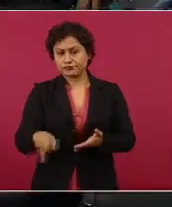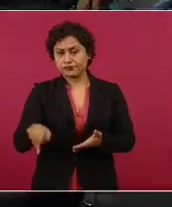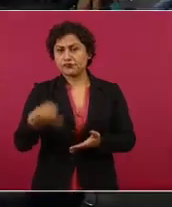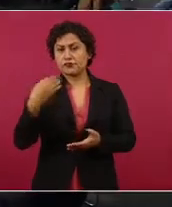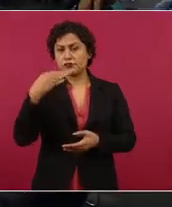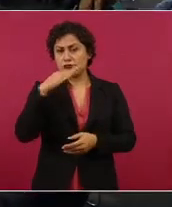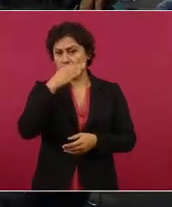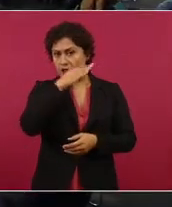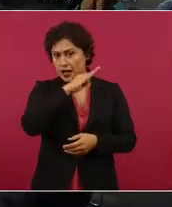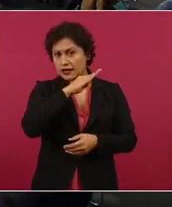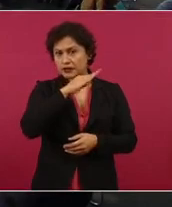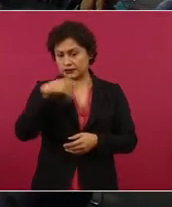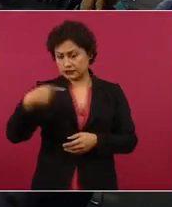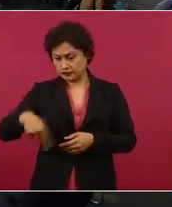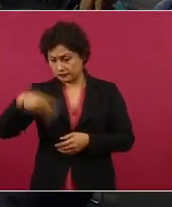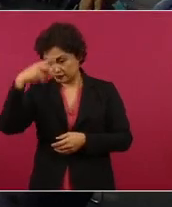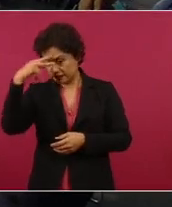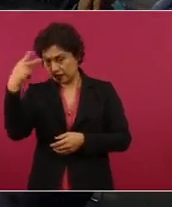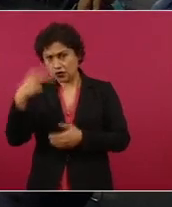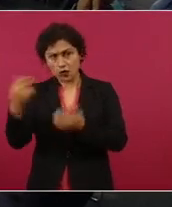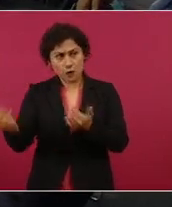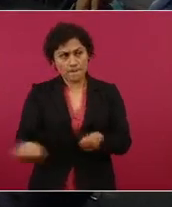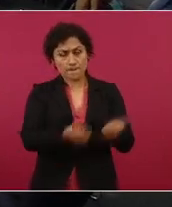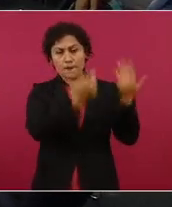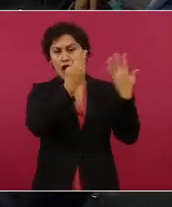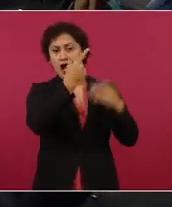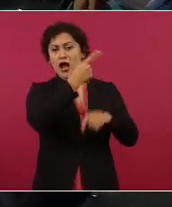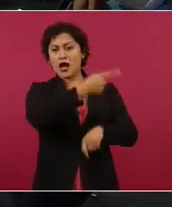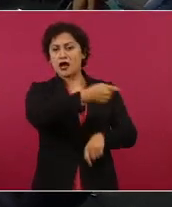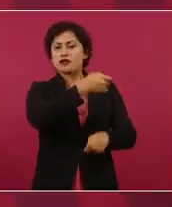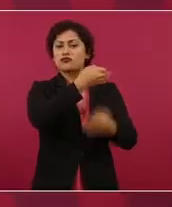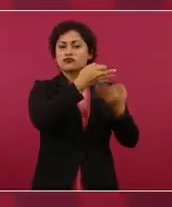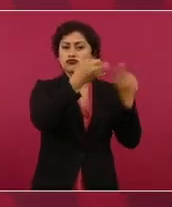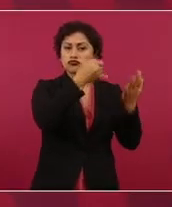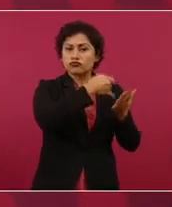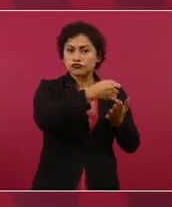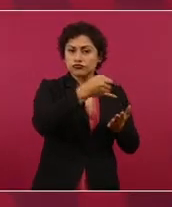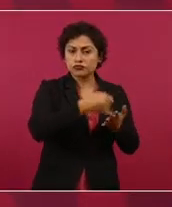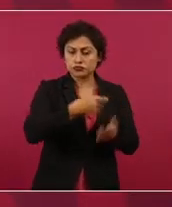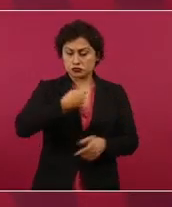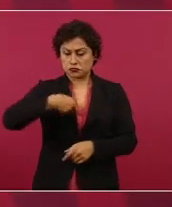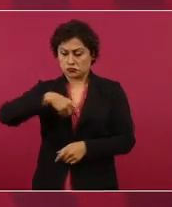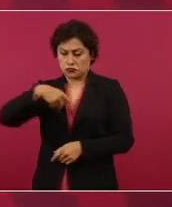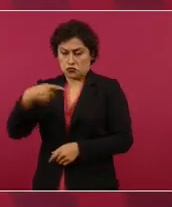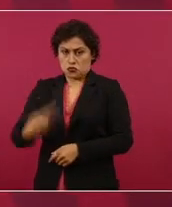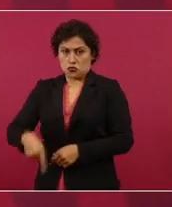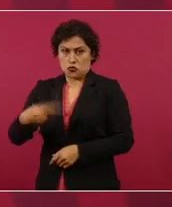maíz de México, de semillas criollas, de acuerdo a lo